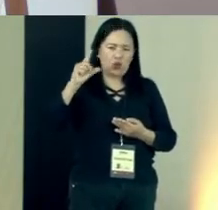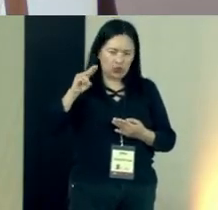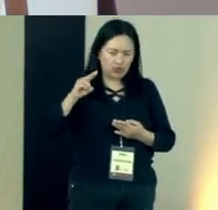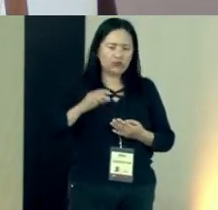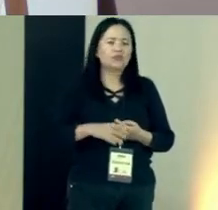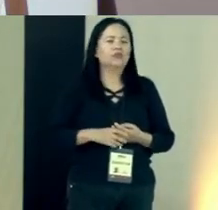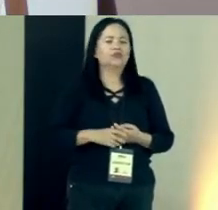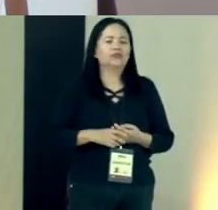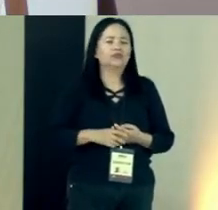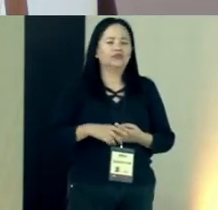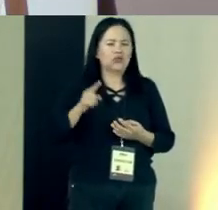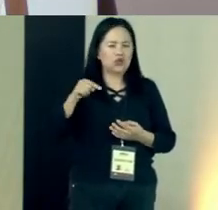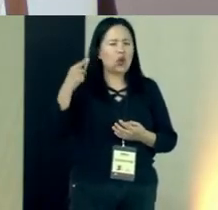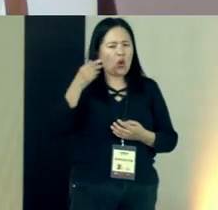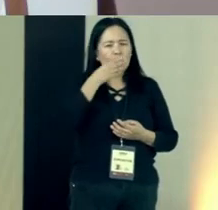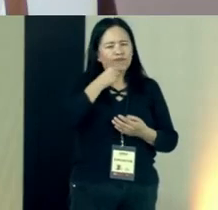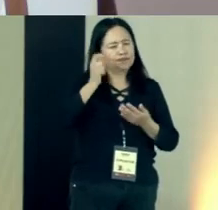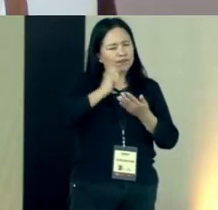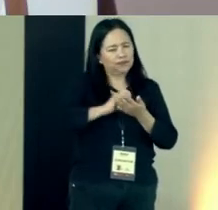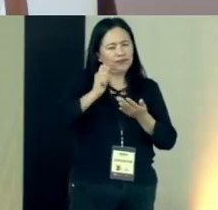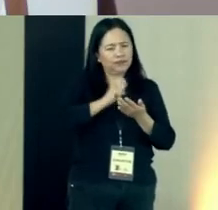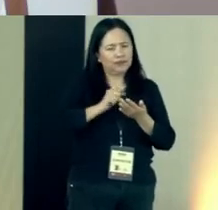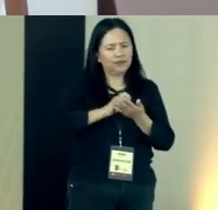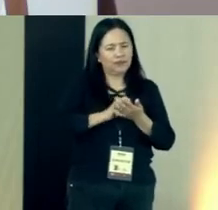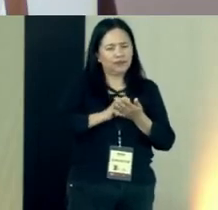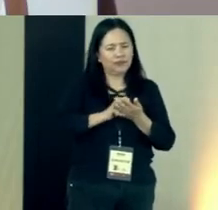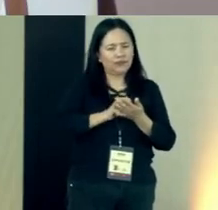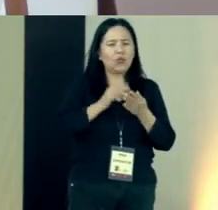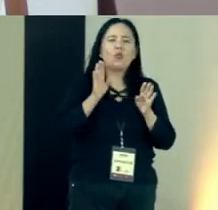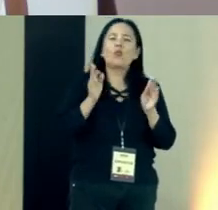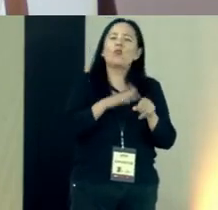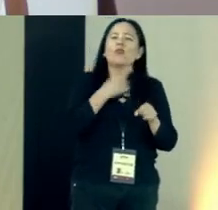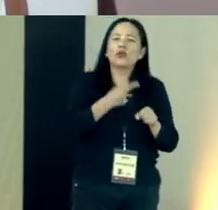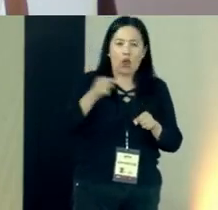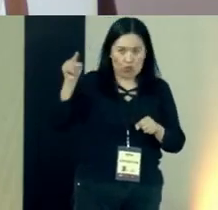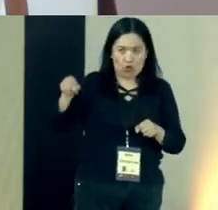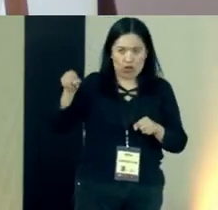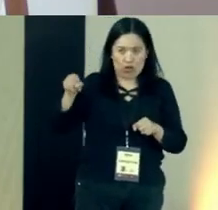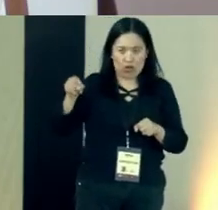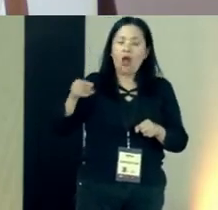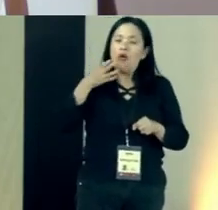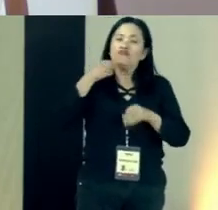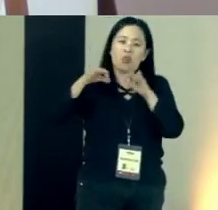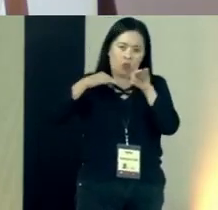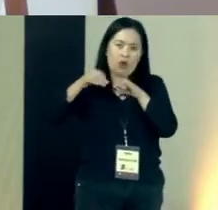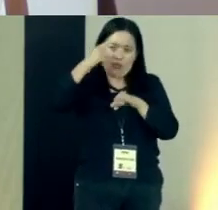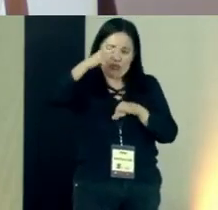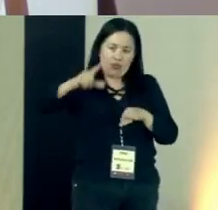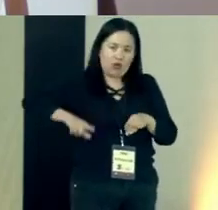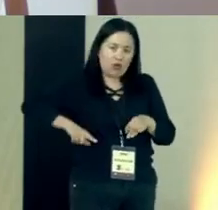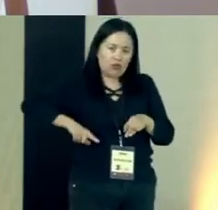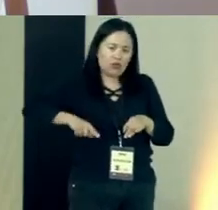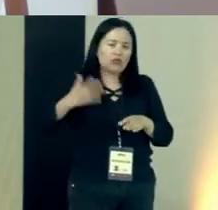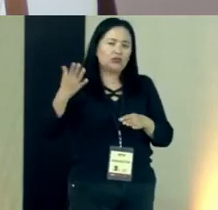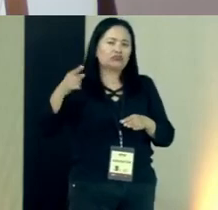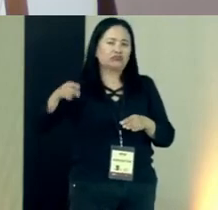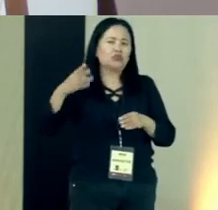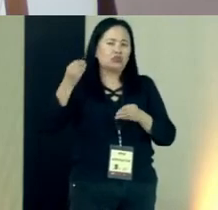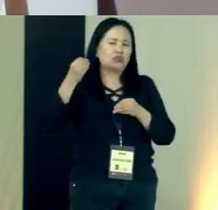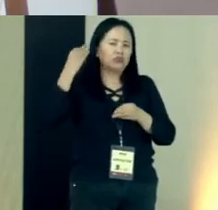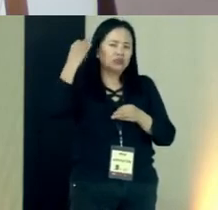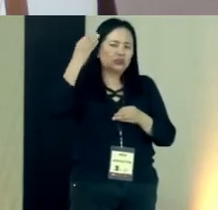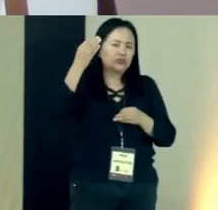estudiaron mucho, porque Machado de Assis resulta que tuvo cargos públicos, y uno de los cargos públicos que tuvo durante mucho